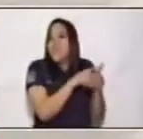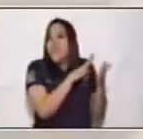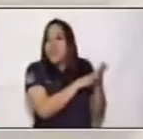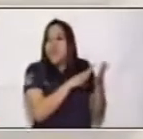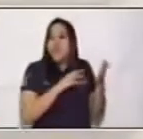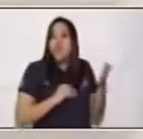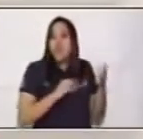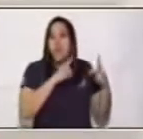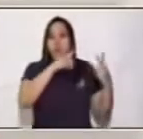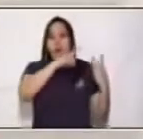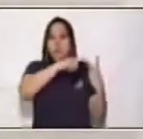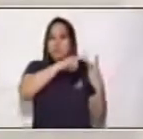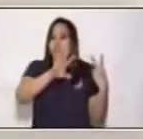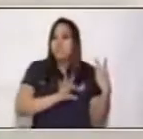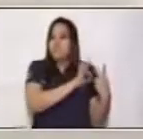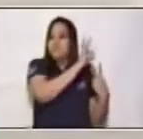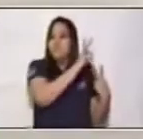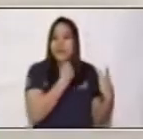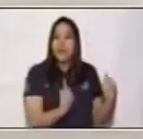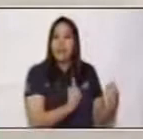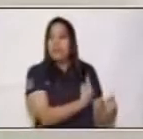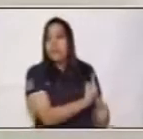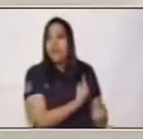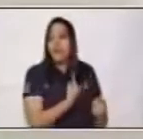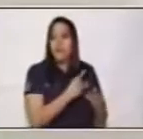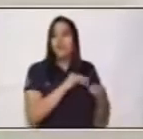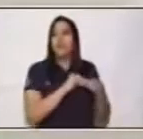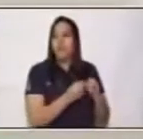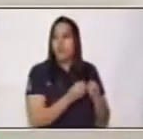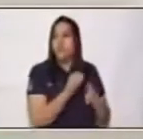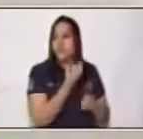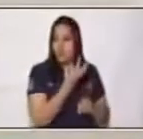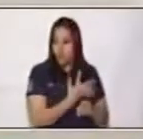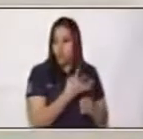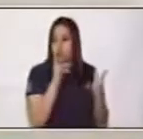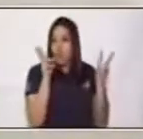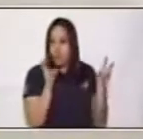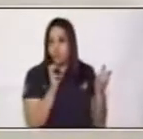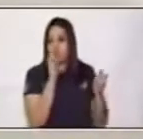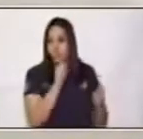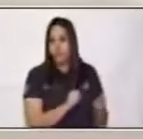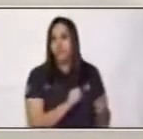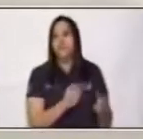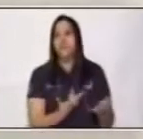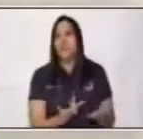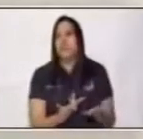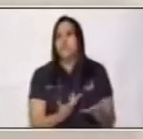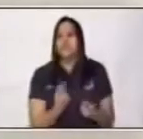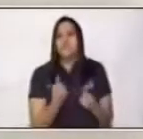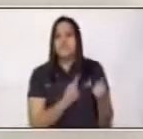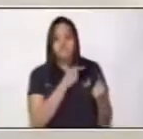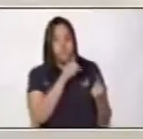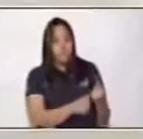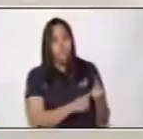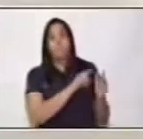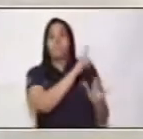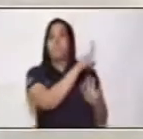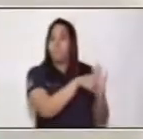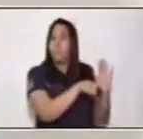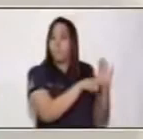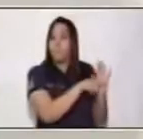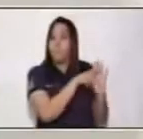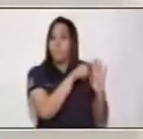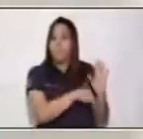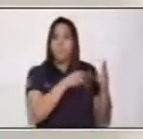raíces cúbicas de cada uno de los términos, los cuales en la suma diferencia de cubos